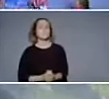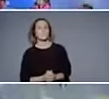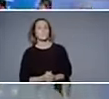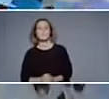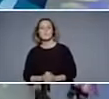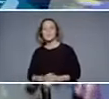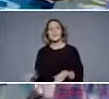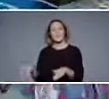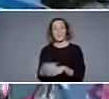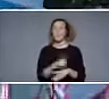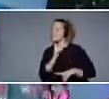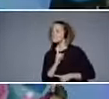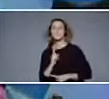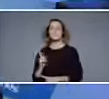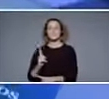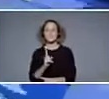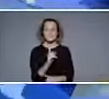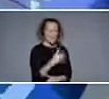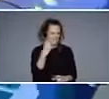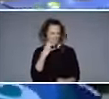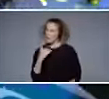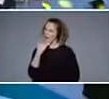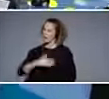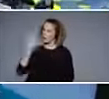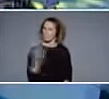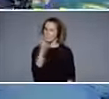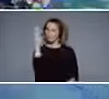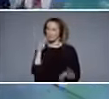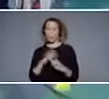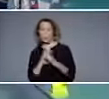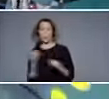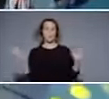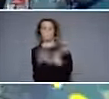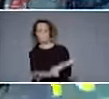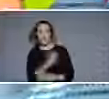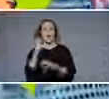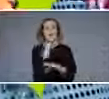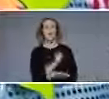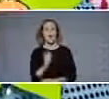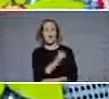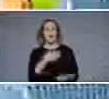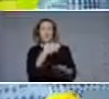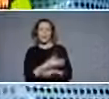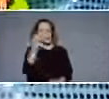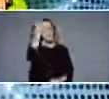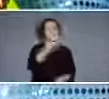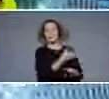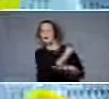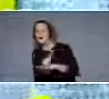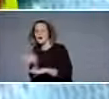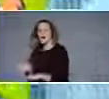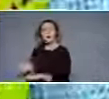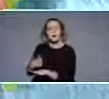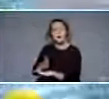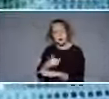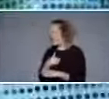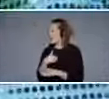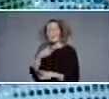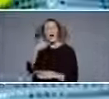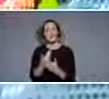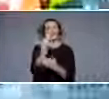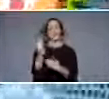Salgo de casa y seguro que algo pasa. Cogí la guagua equivocada pa' Guamasa. Yo que tenía la intención que el día